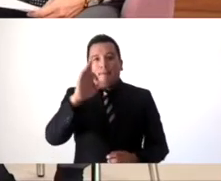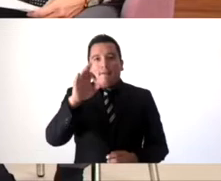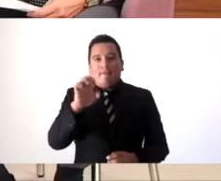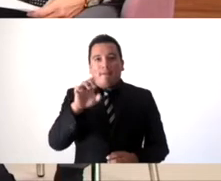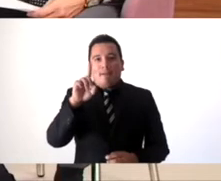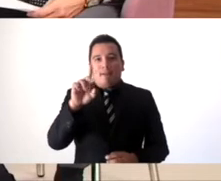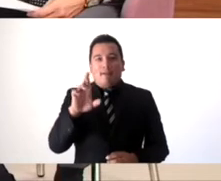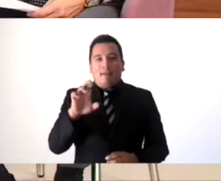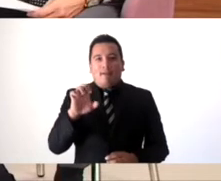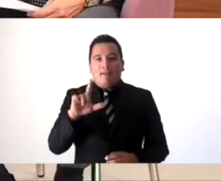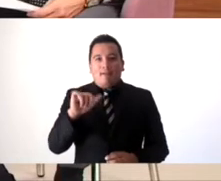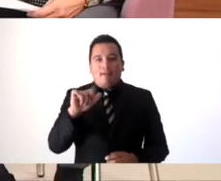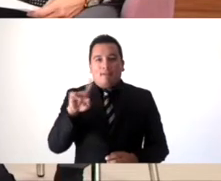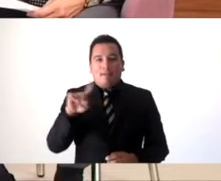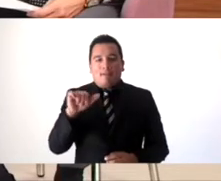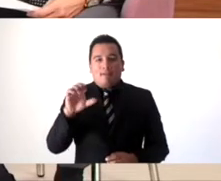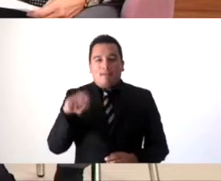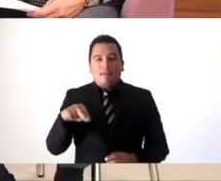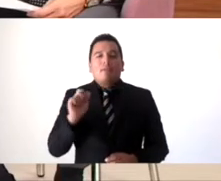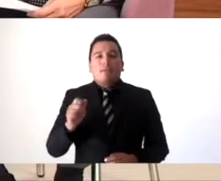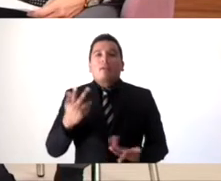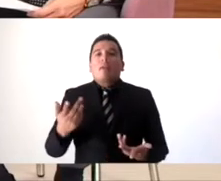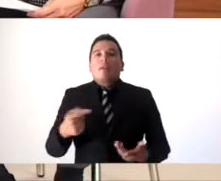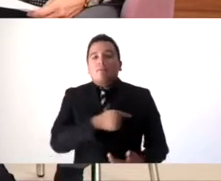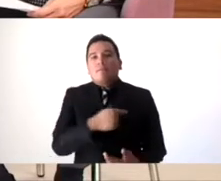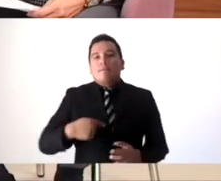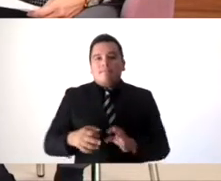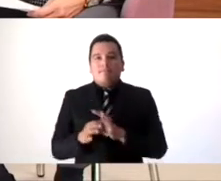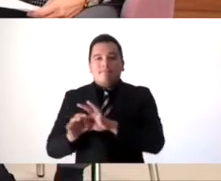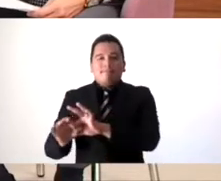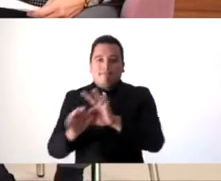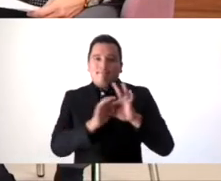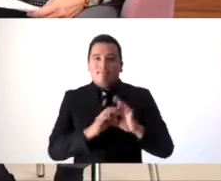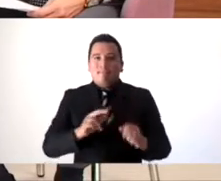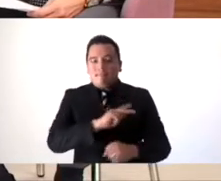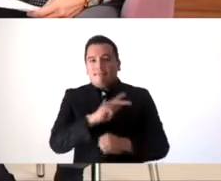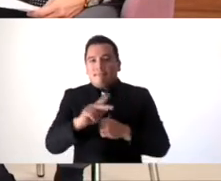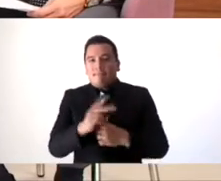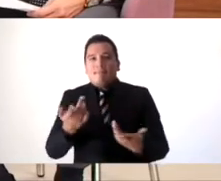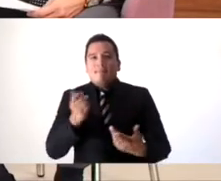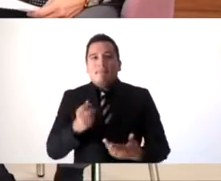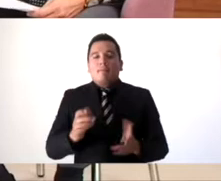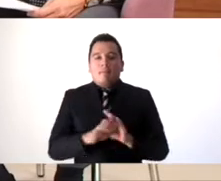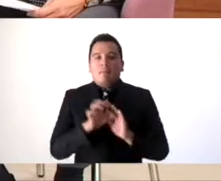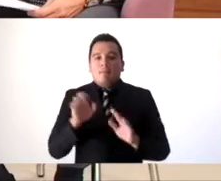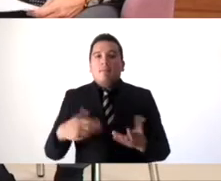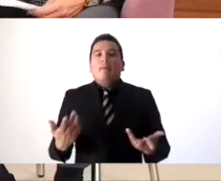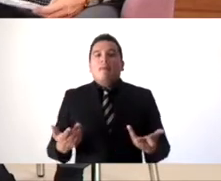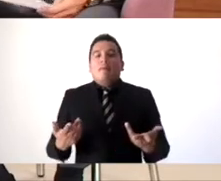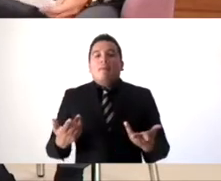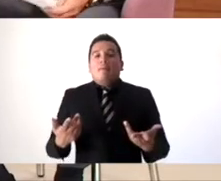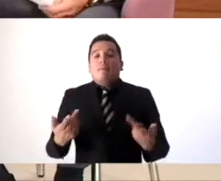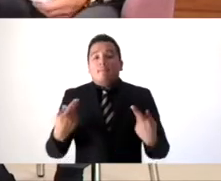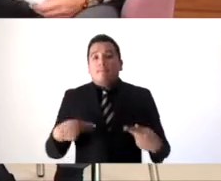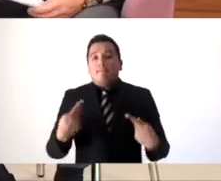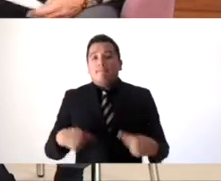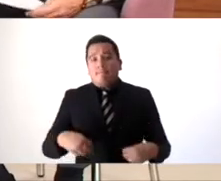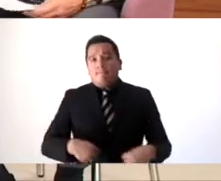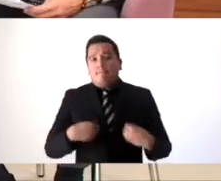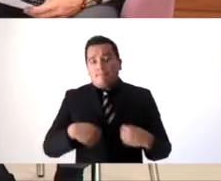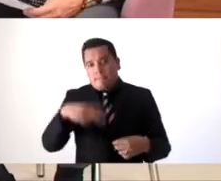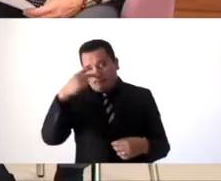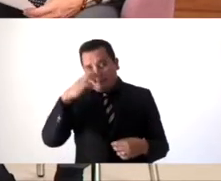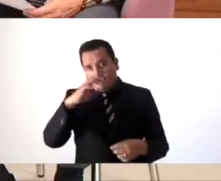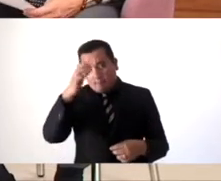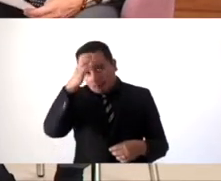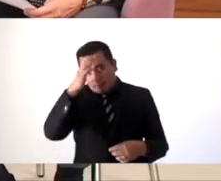la federación es ese modelo de organización política que nos unifica. Nos unifica a quienes, como los